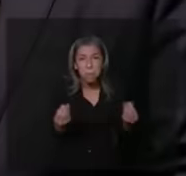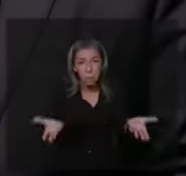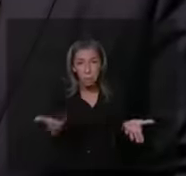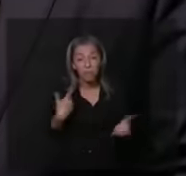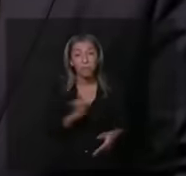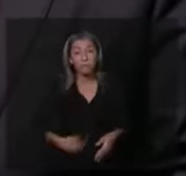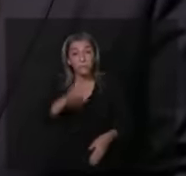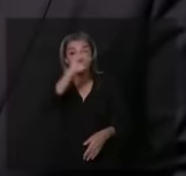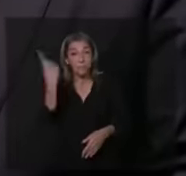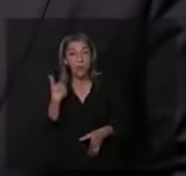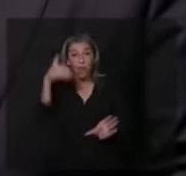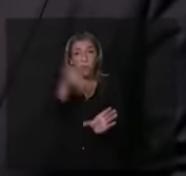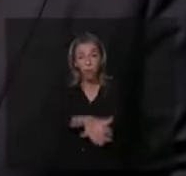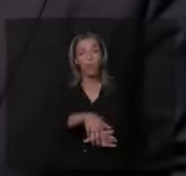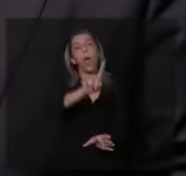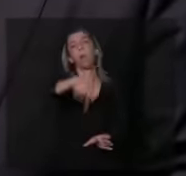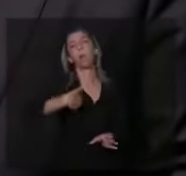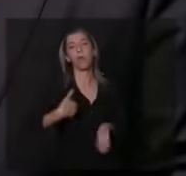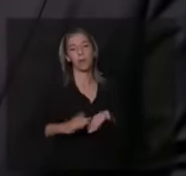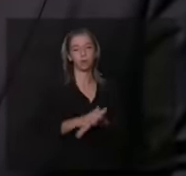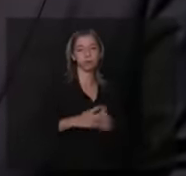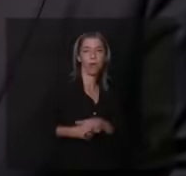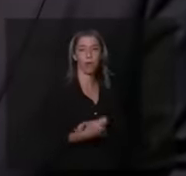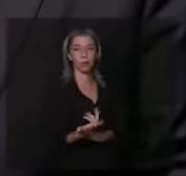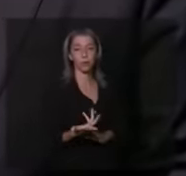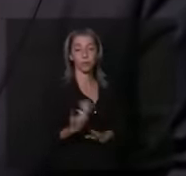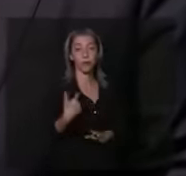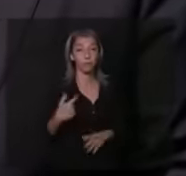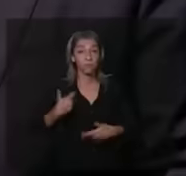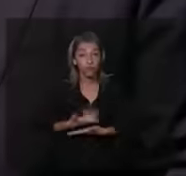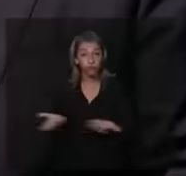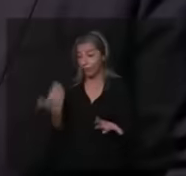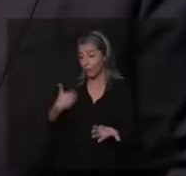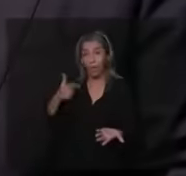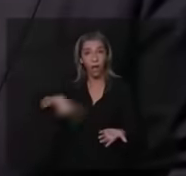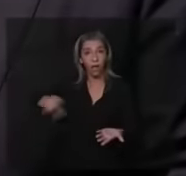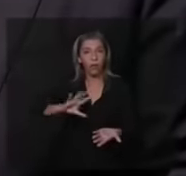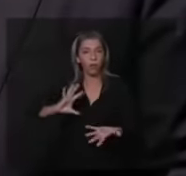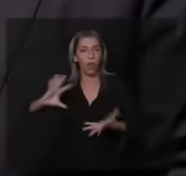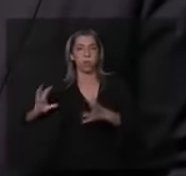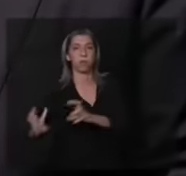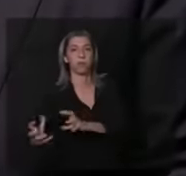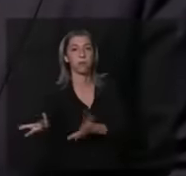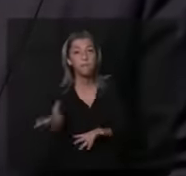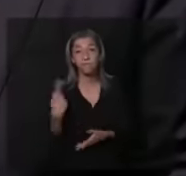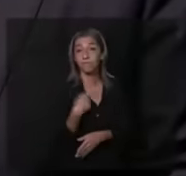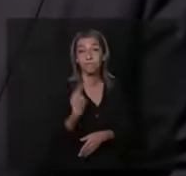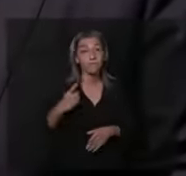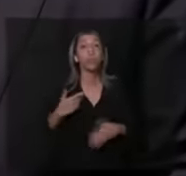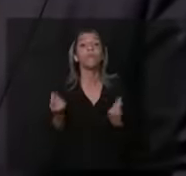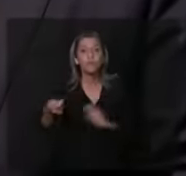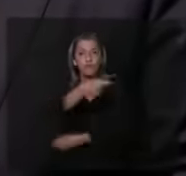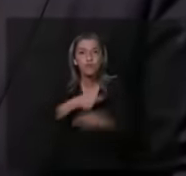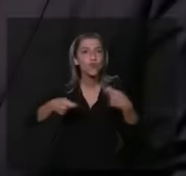genera corrupción y se paga con caída en el bienestar de los argentinos. Porque lo mejor que puede pasar con el comercio es que